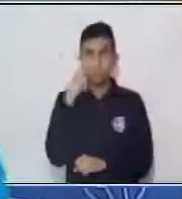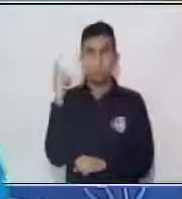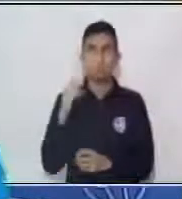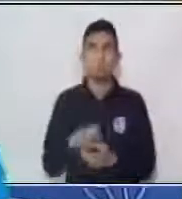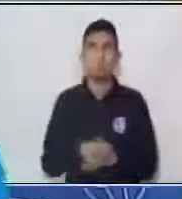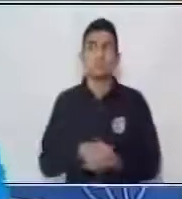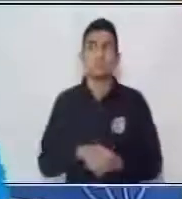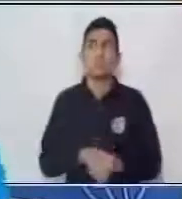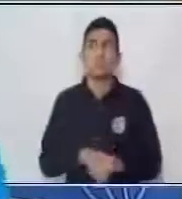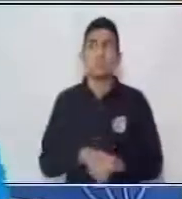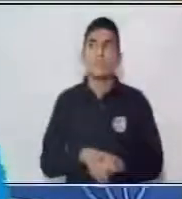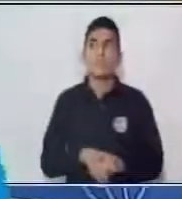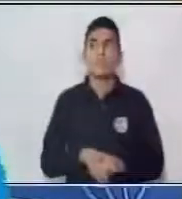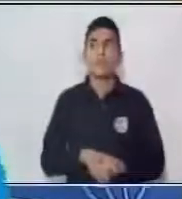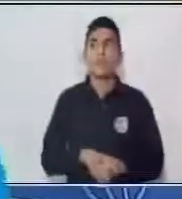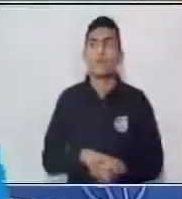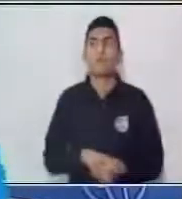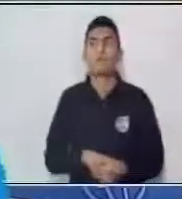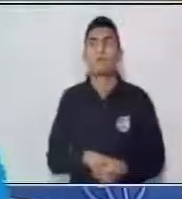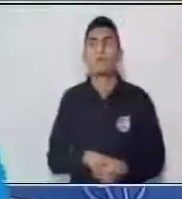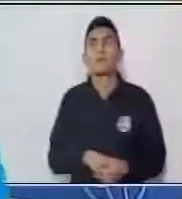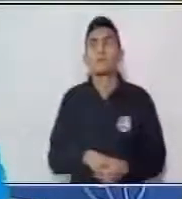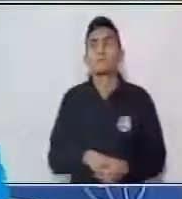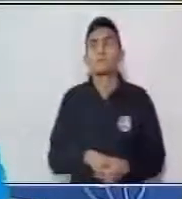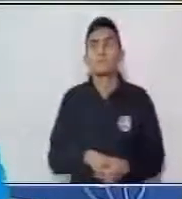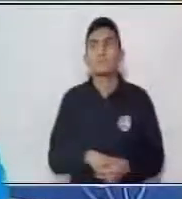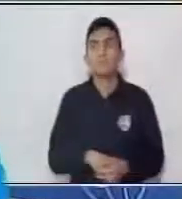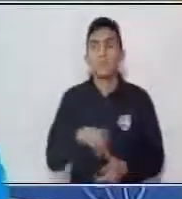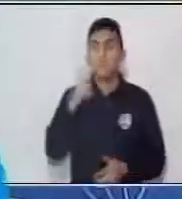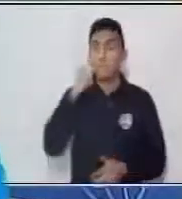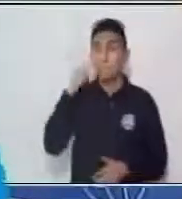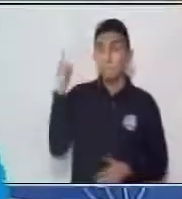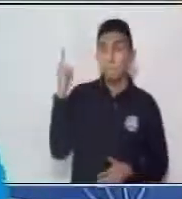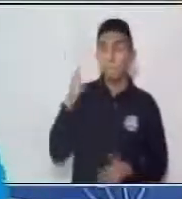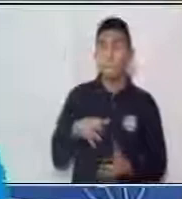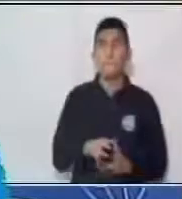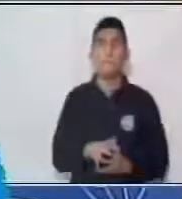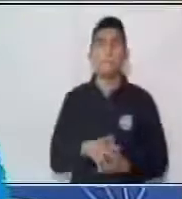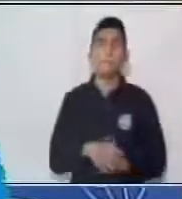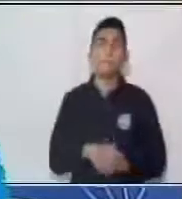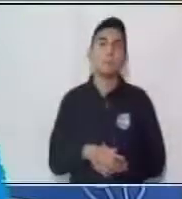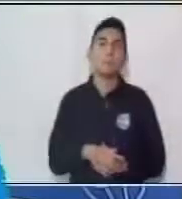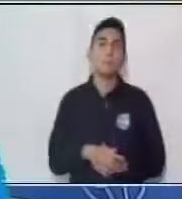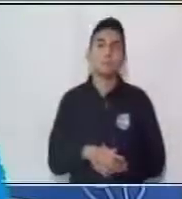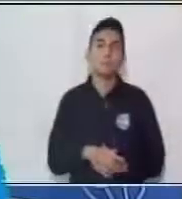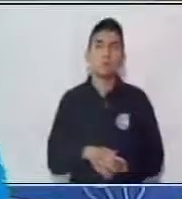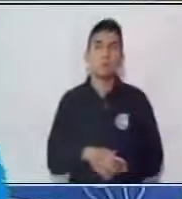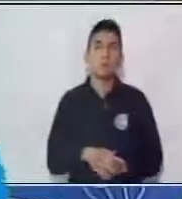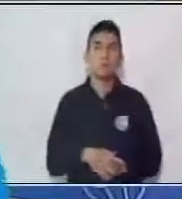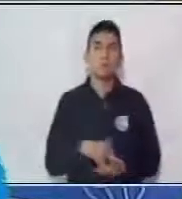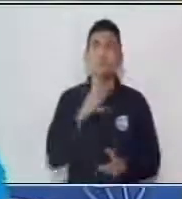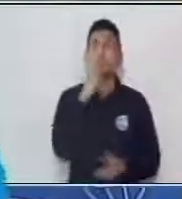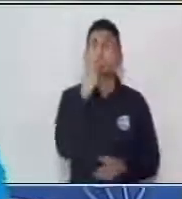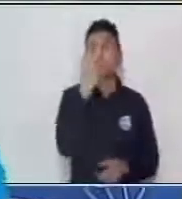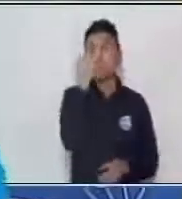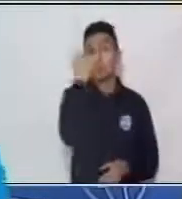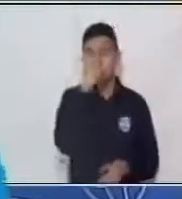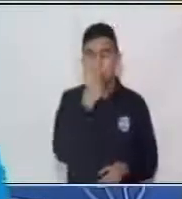poco, compuestas están formadas por una forma del verbo haber y aquí el ejemplo es has jugado, has